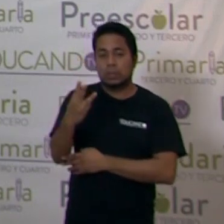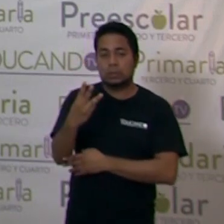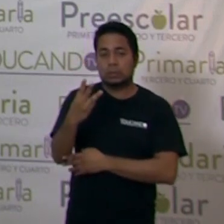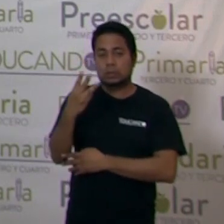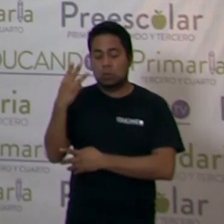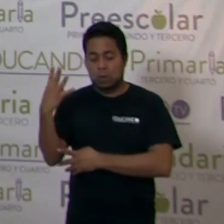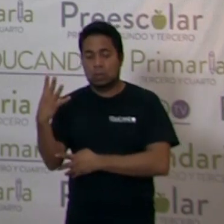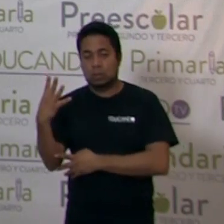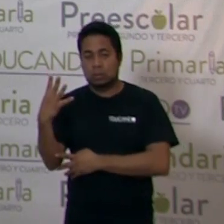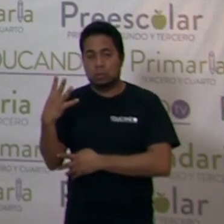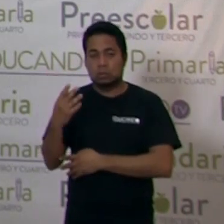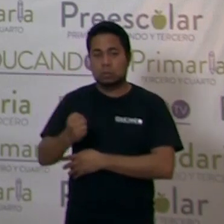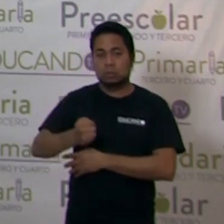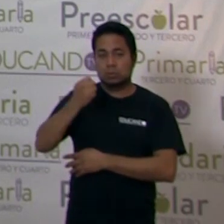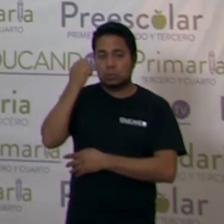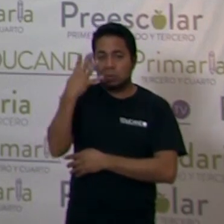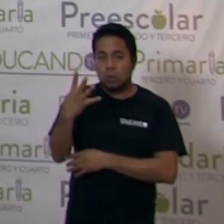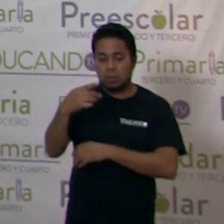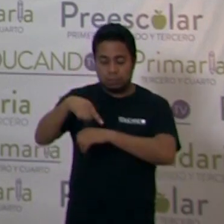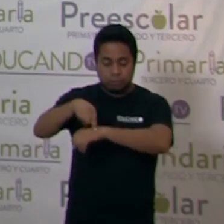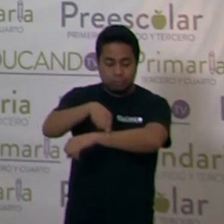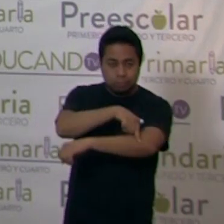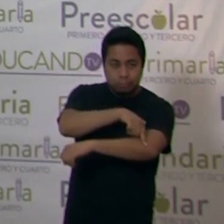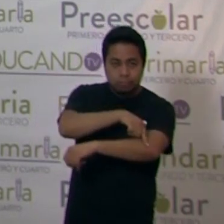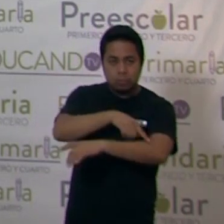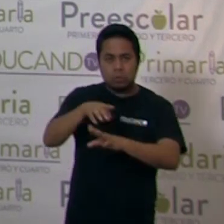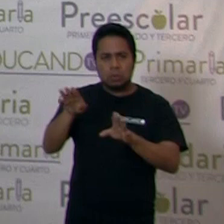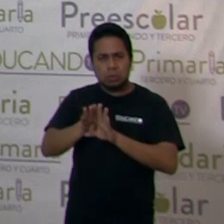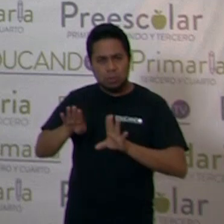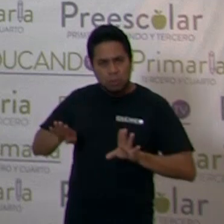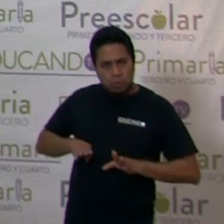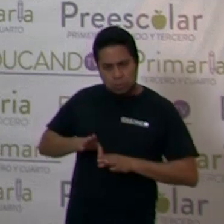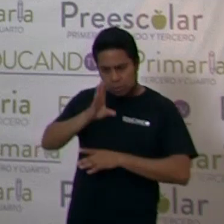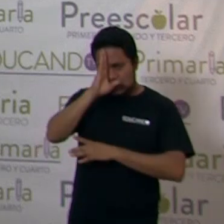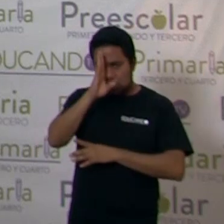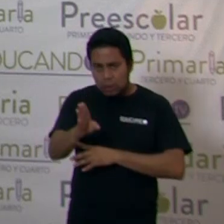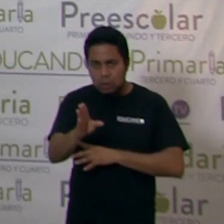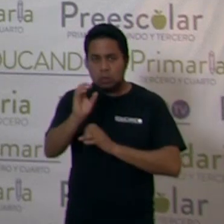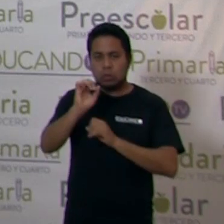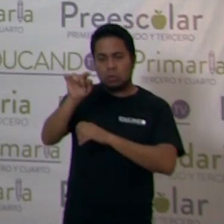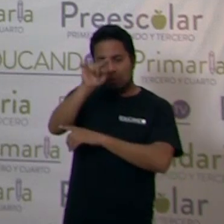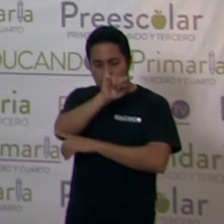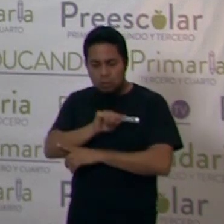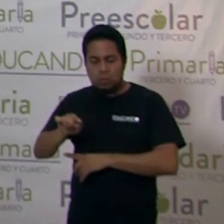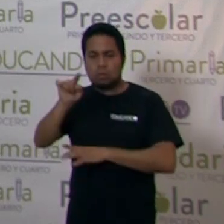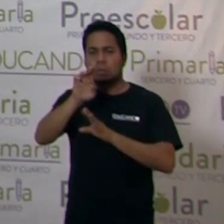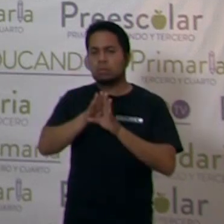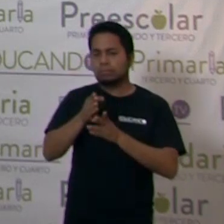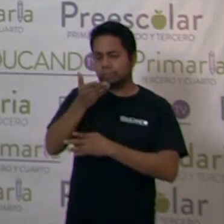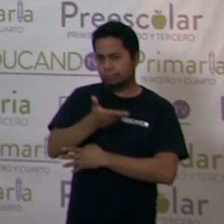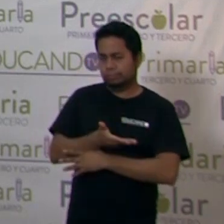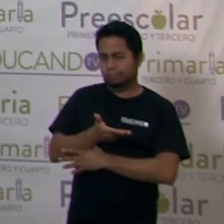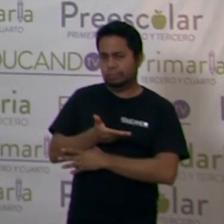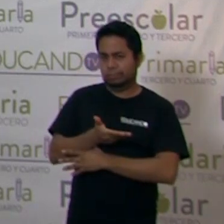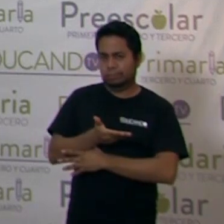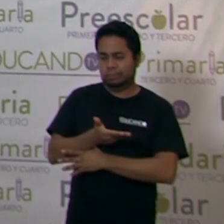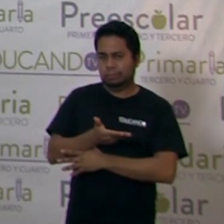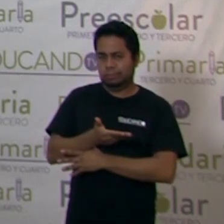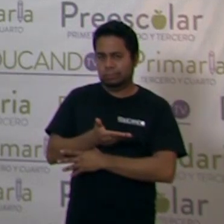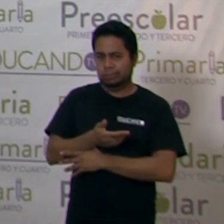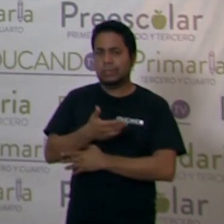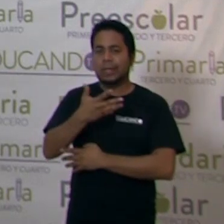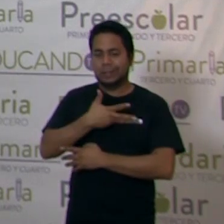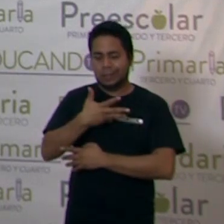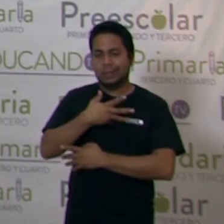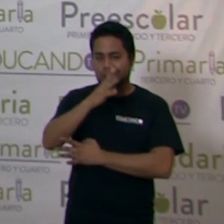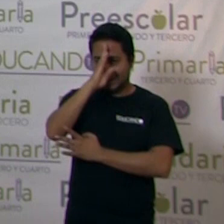cu cuatro lados cómo son rectos o curvos sí son